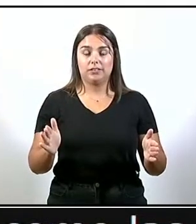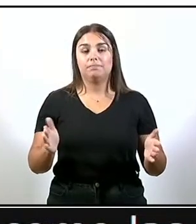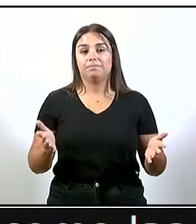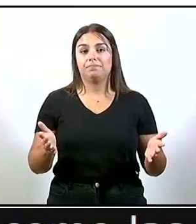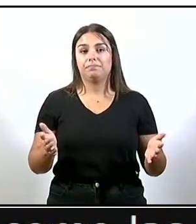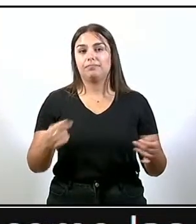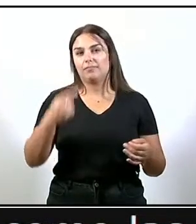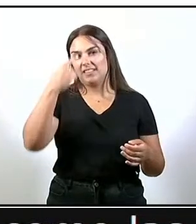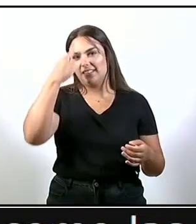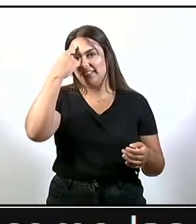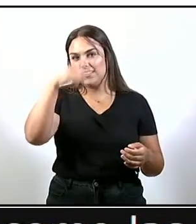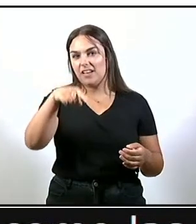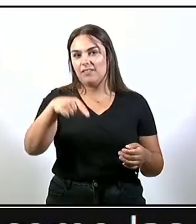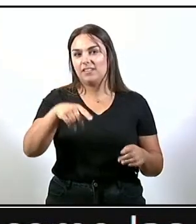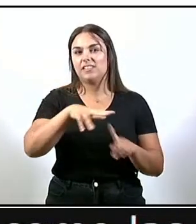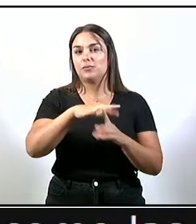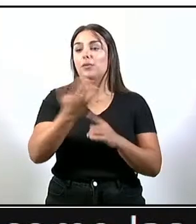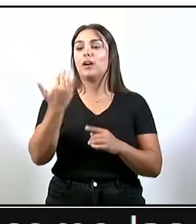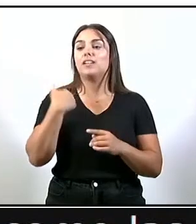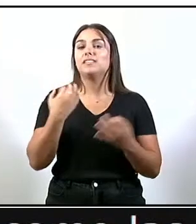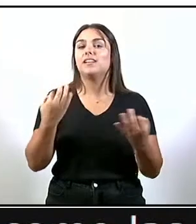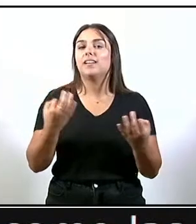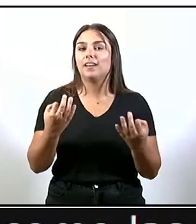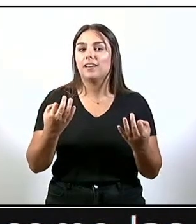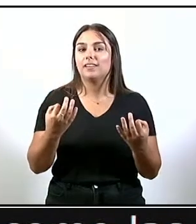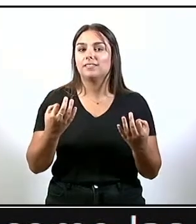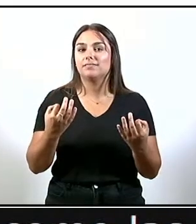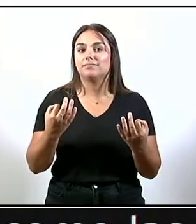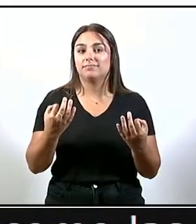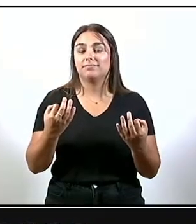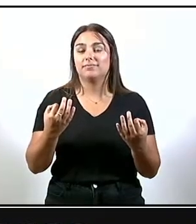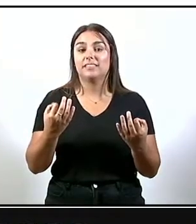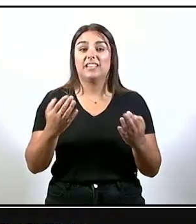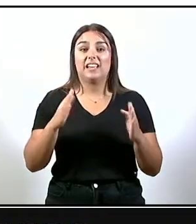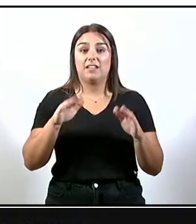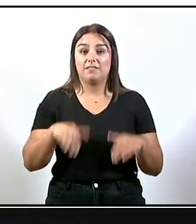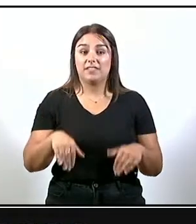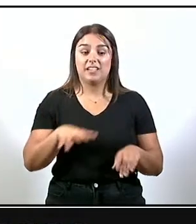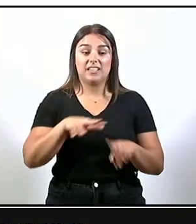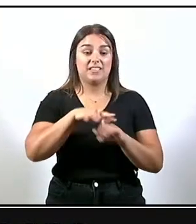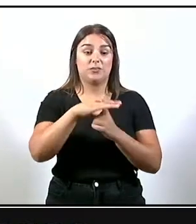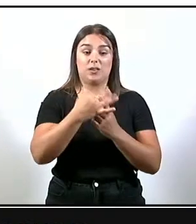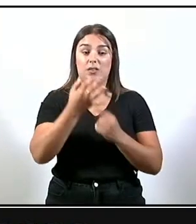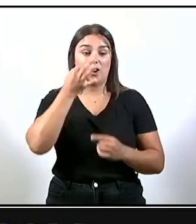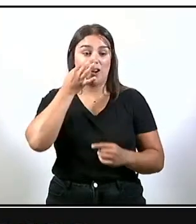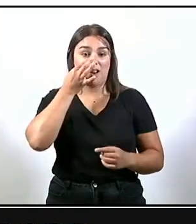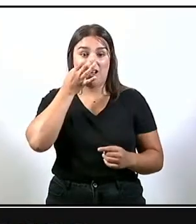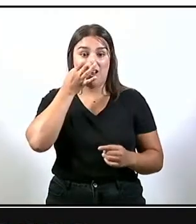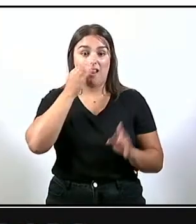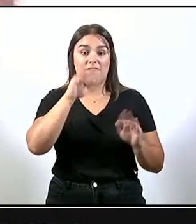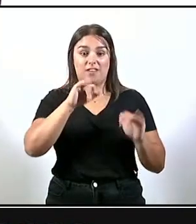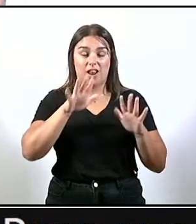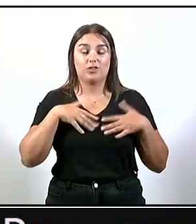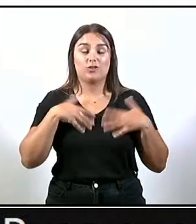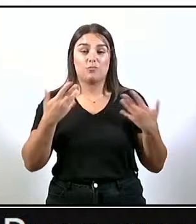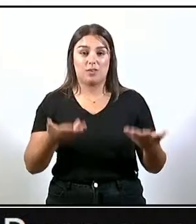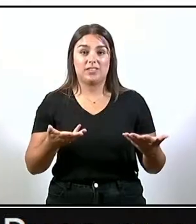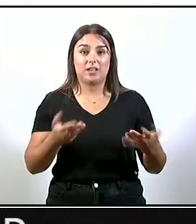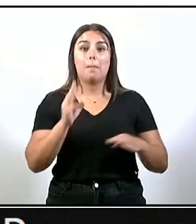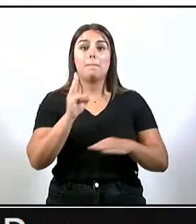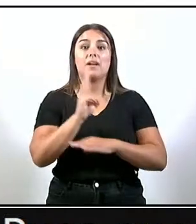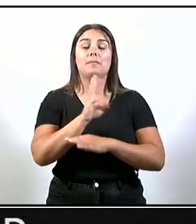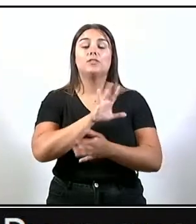¿Sabéis o saben realmente qué es lo que pasó ayer? Pues que se dieron de bruces contra la cruda realidad. De pronto llegaron al